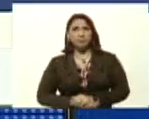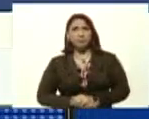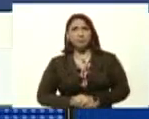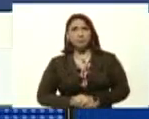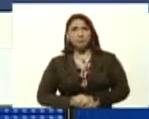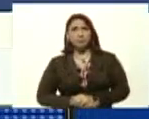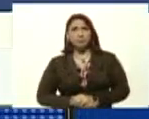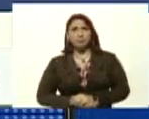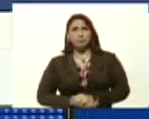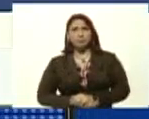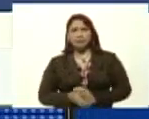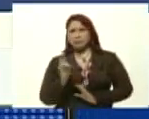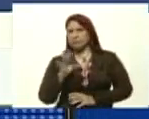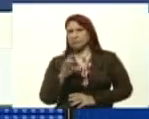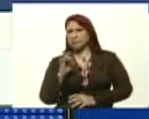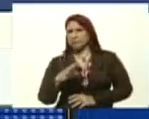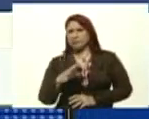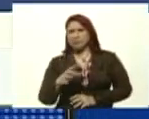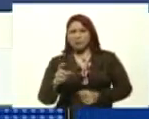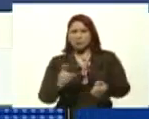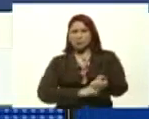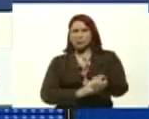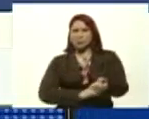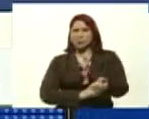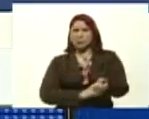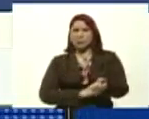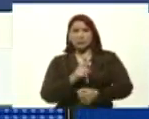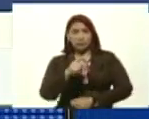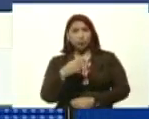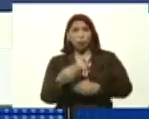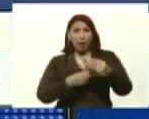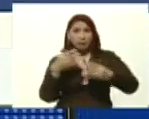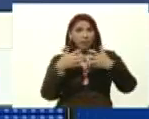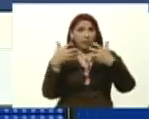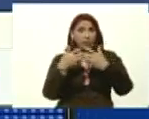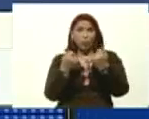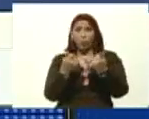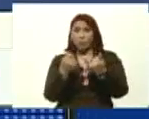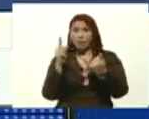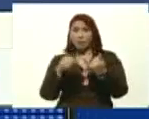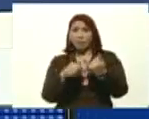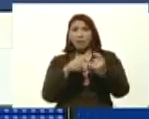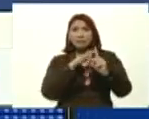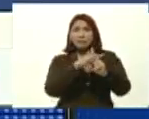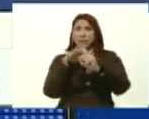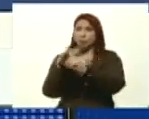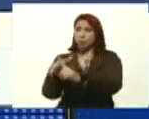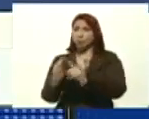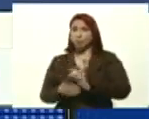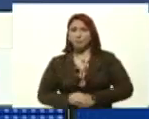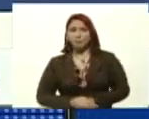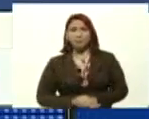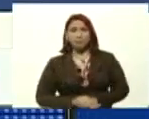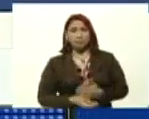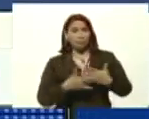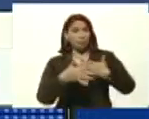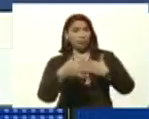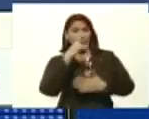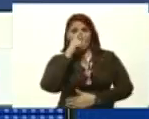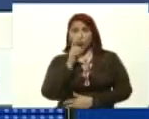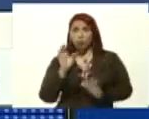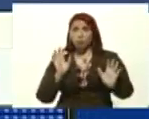fricción, rabia. Eso es lo que genera la guerra económica y las sanciones durante todos estos